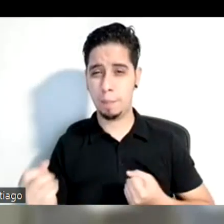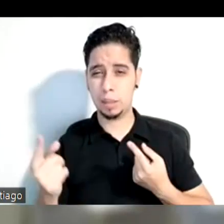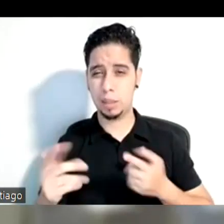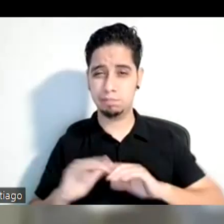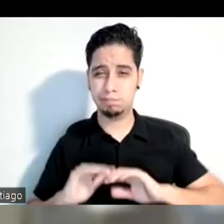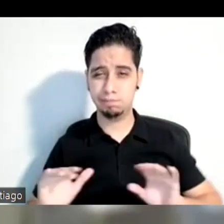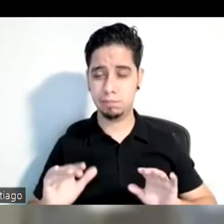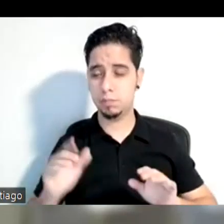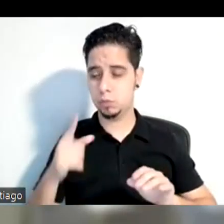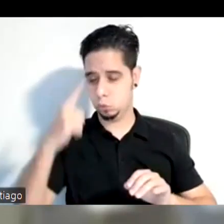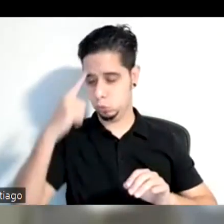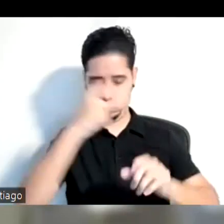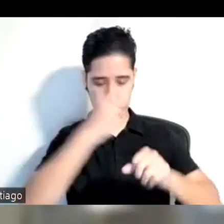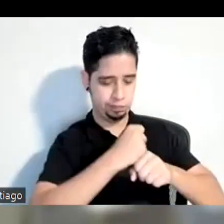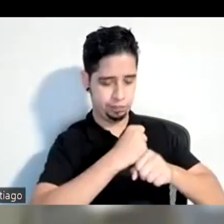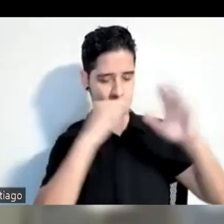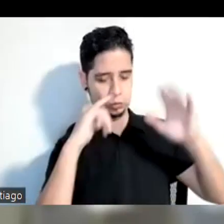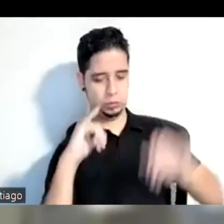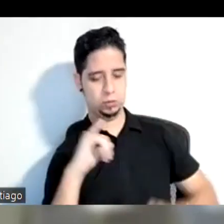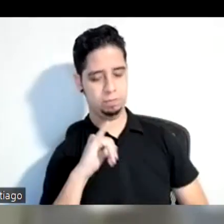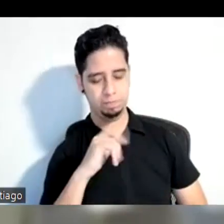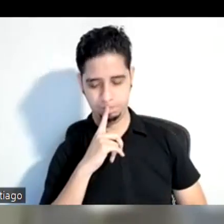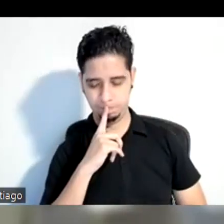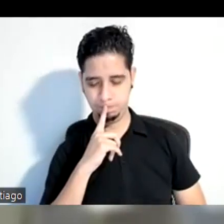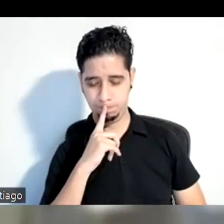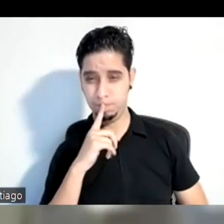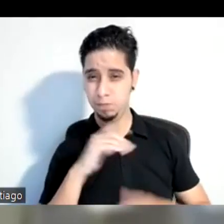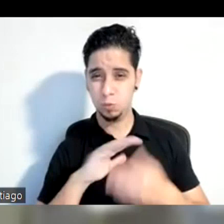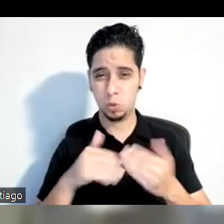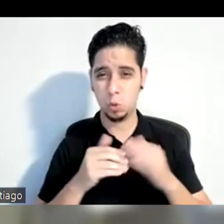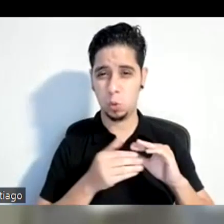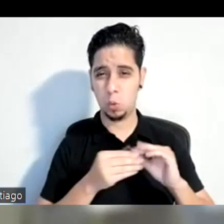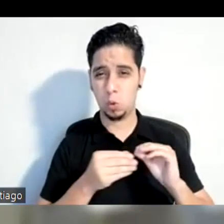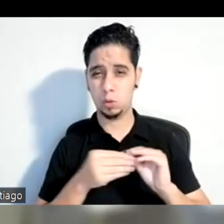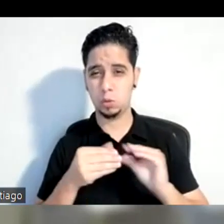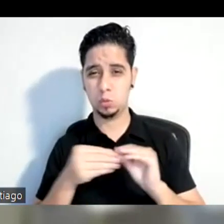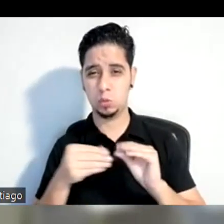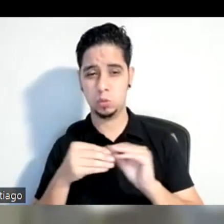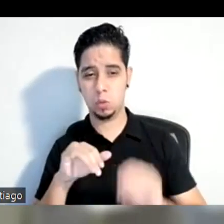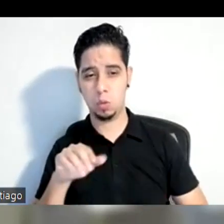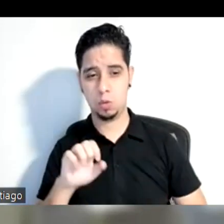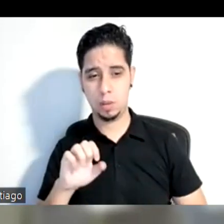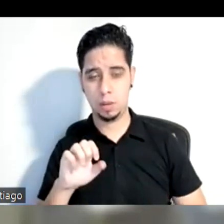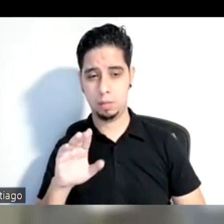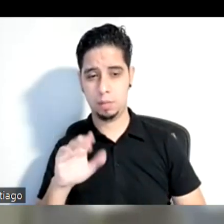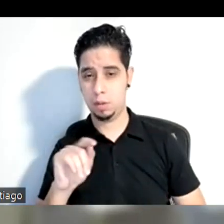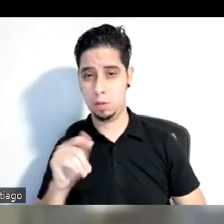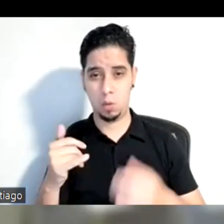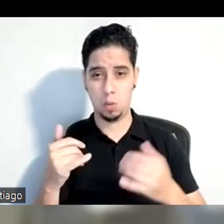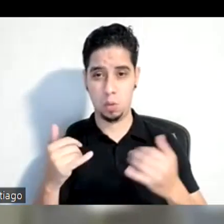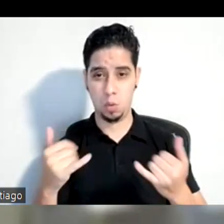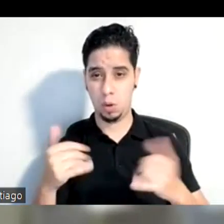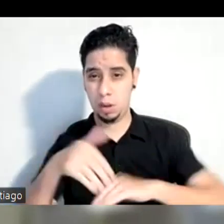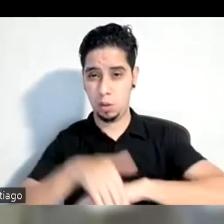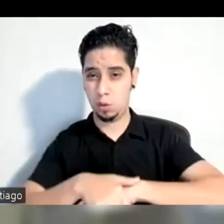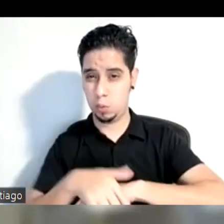de imaginar y es todos estos relatos que nos está contando José en la mañana, en la noche de